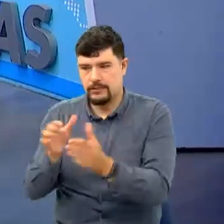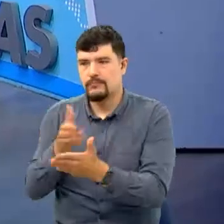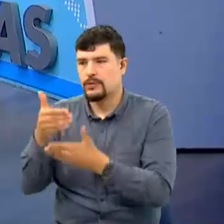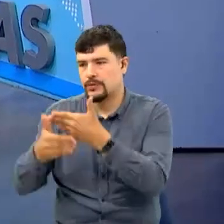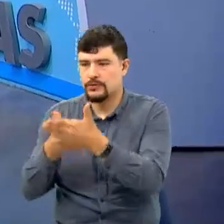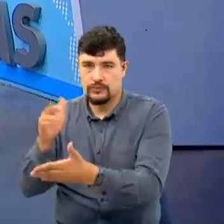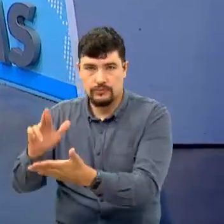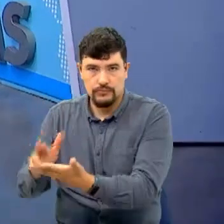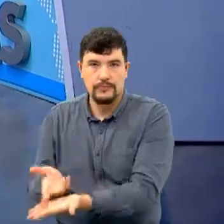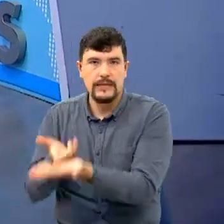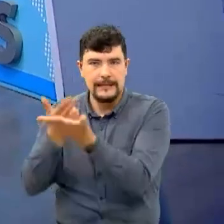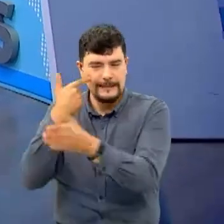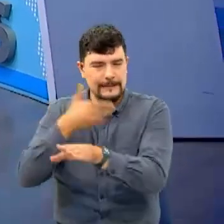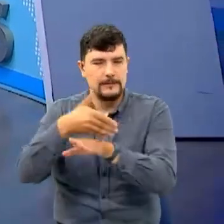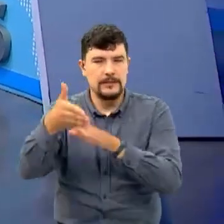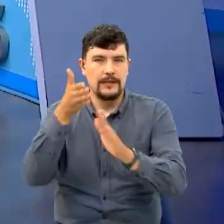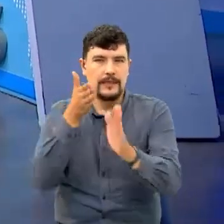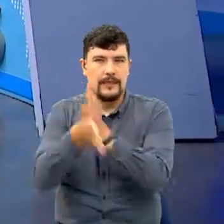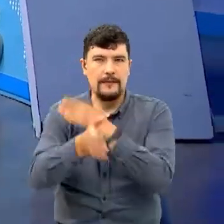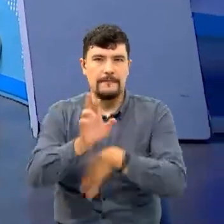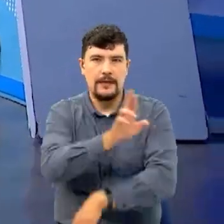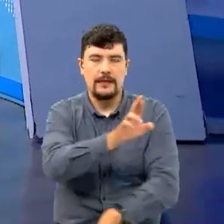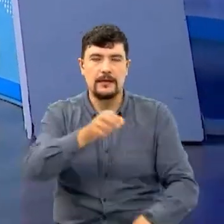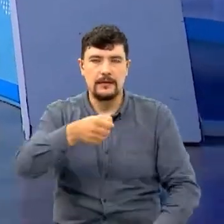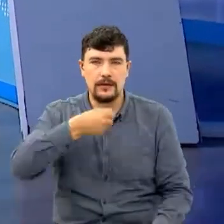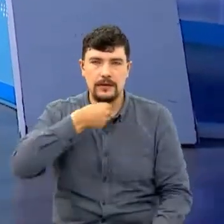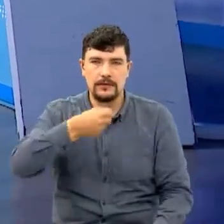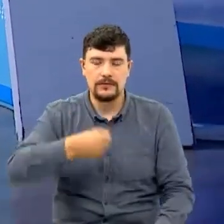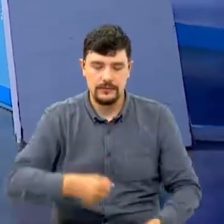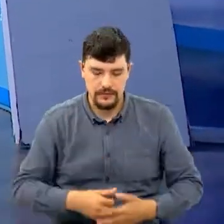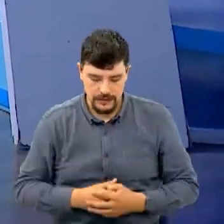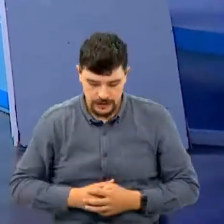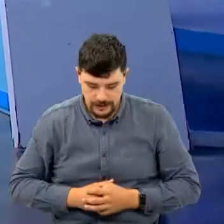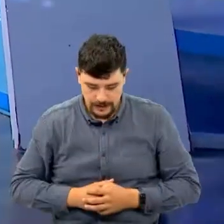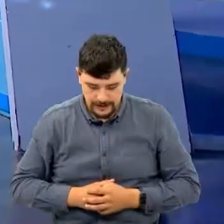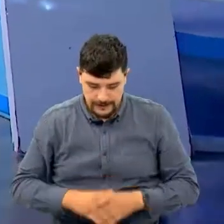norte de la ciudad de Bucaramanga. Soy Iván Ávila para Oriente Noticias. Estamos informando. Gracias.